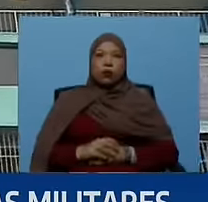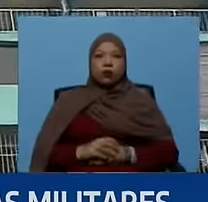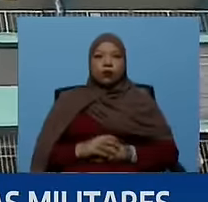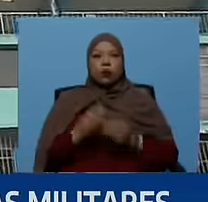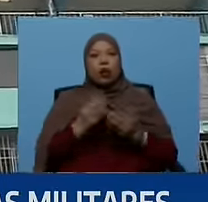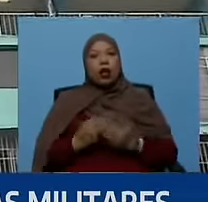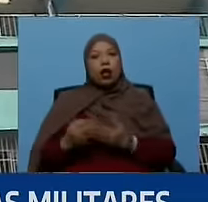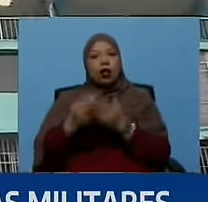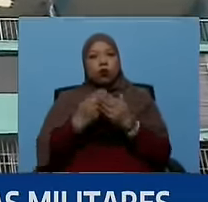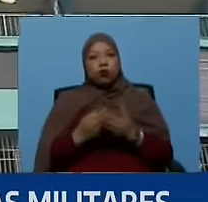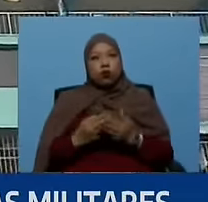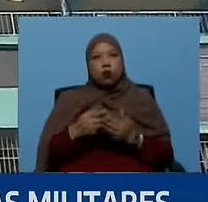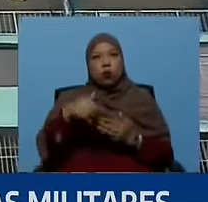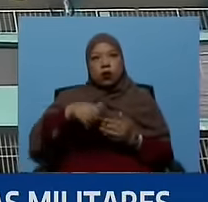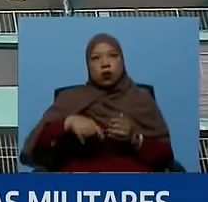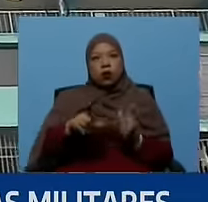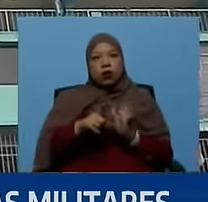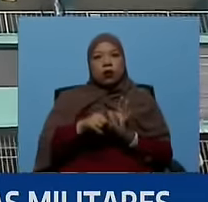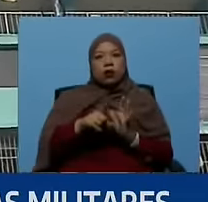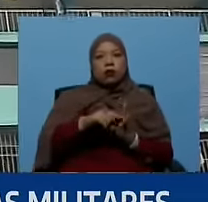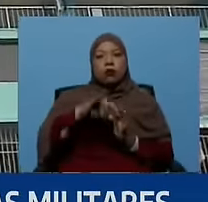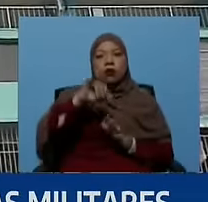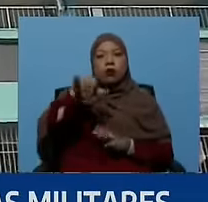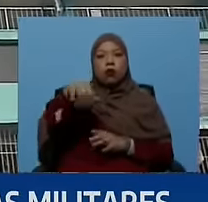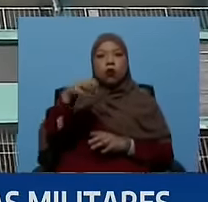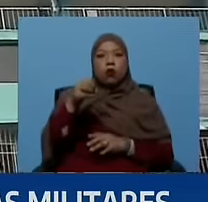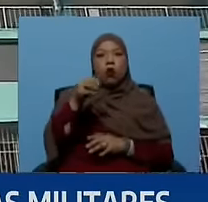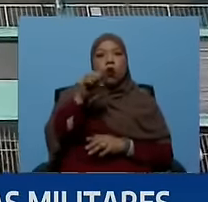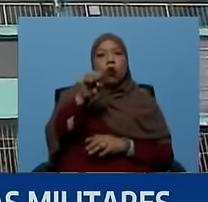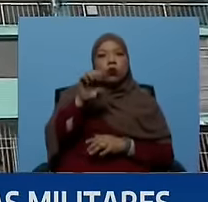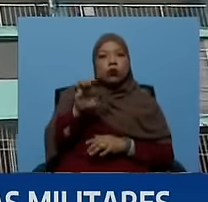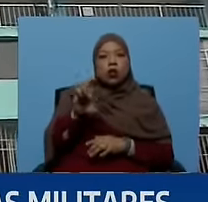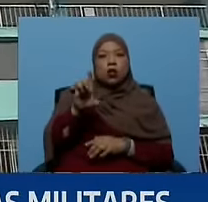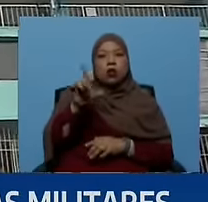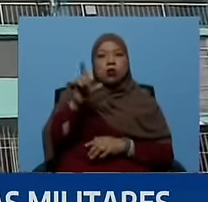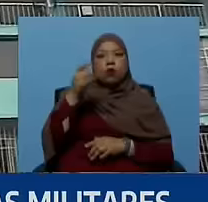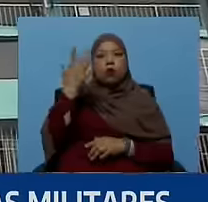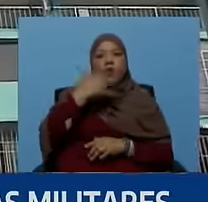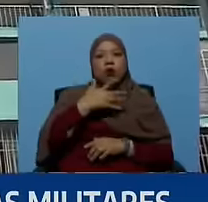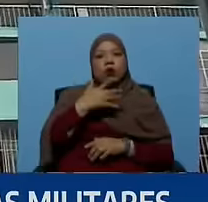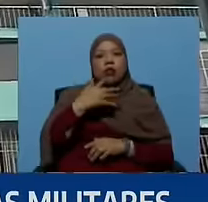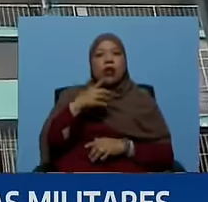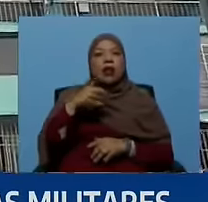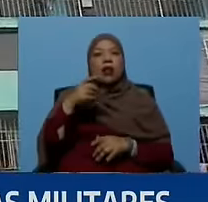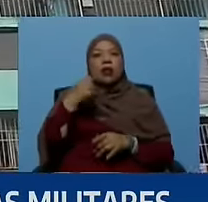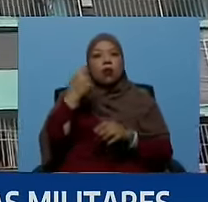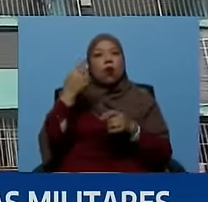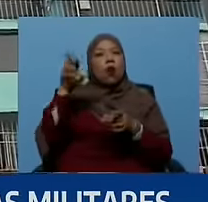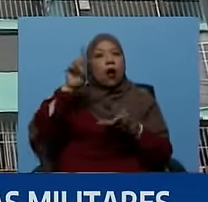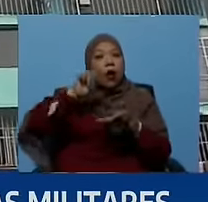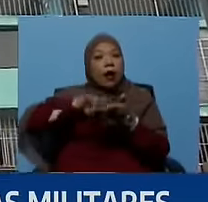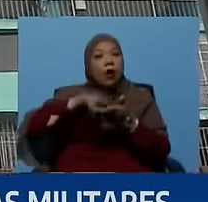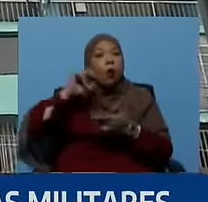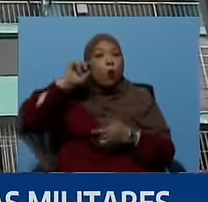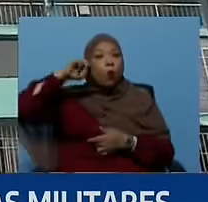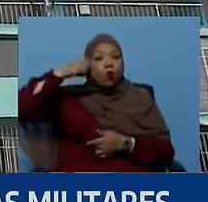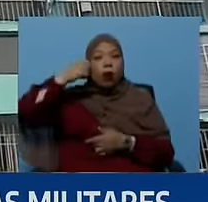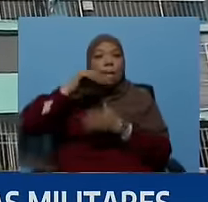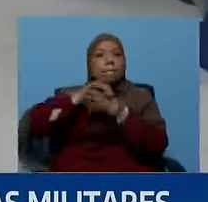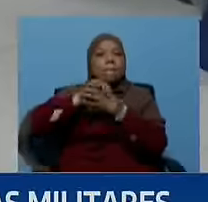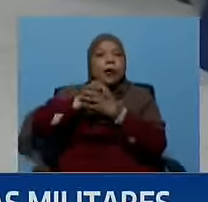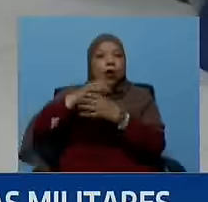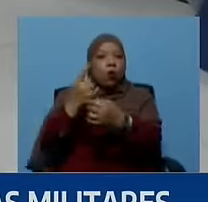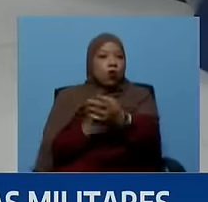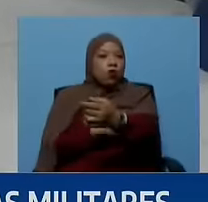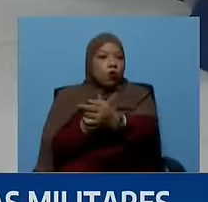estudió en este Liceo José salamán Can El Gran chino siempre recordado mi querido